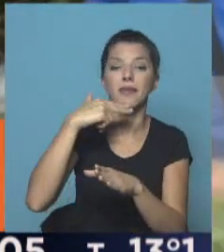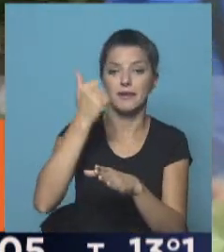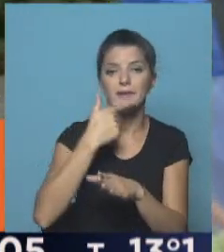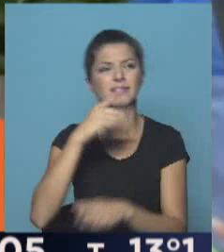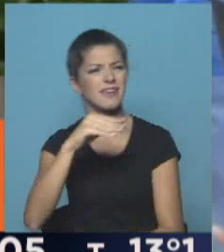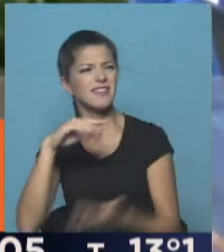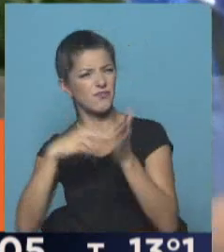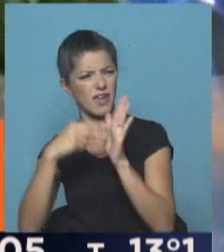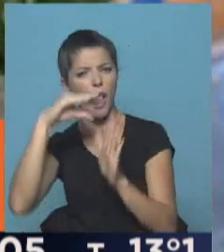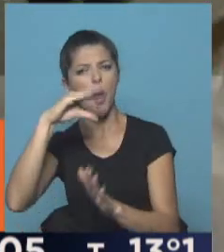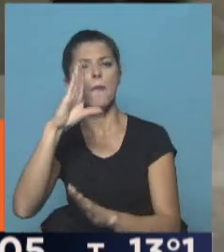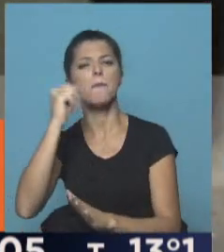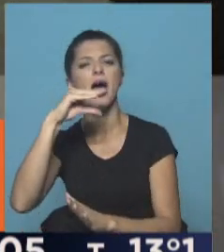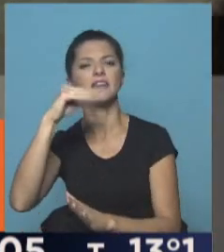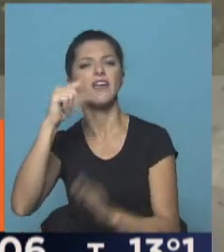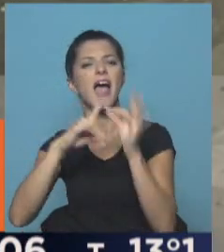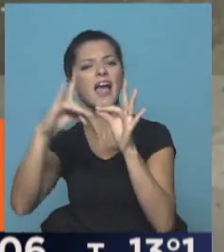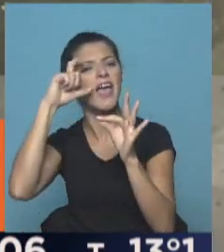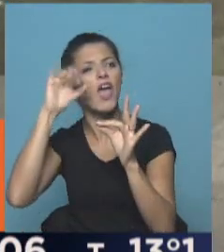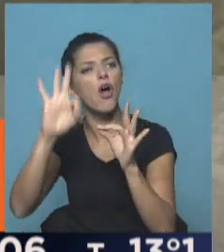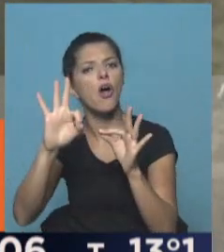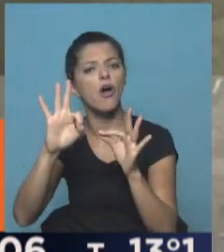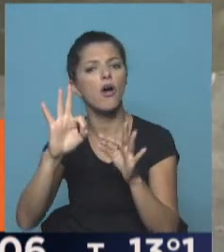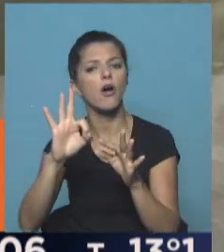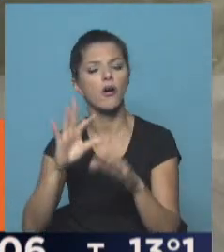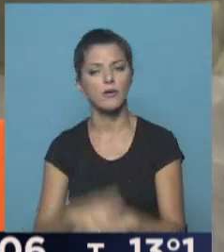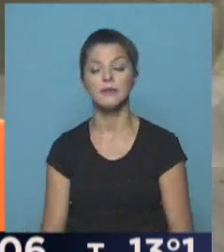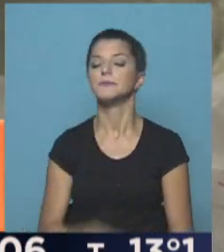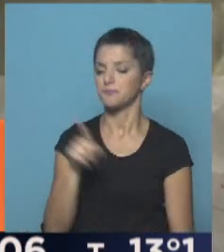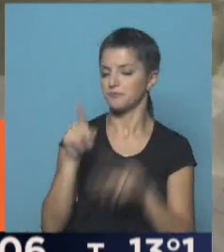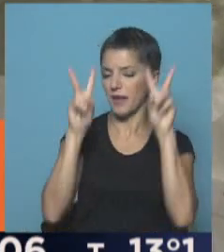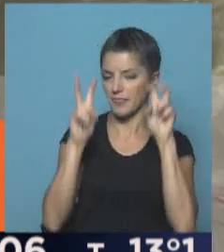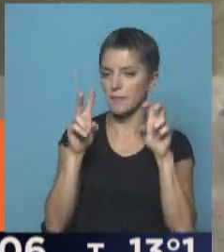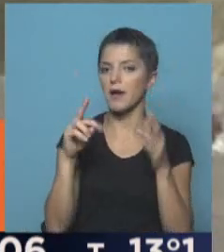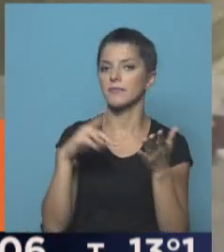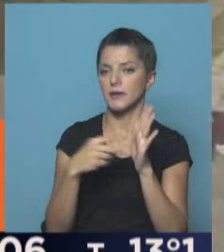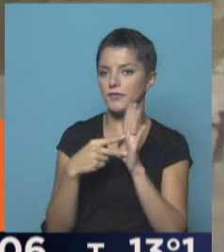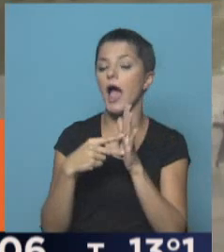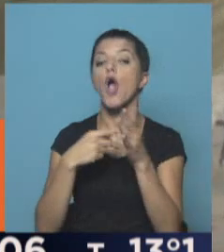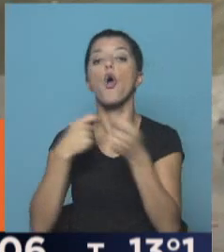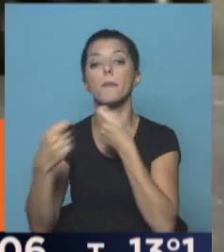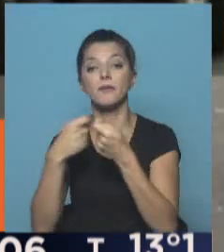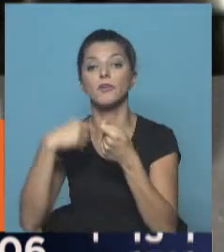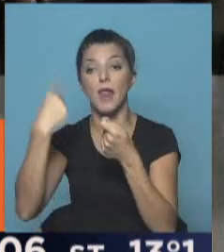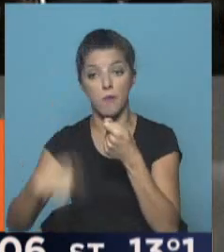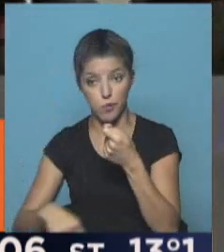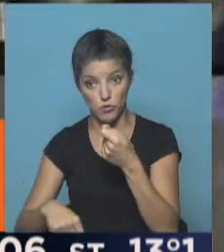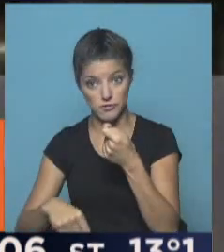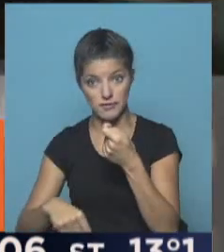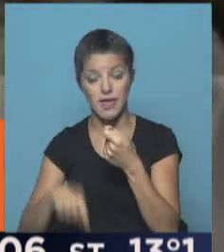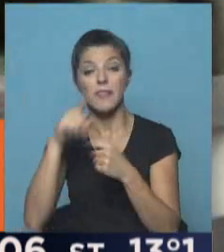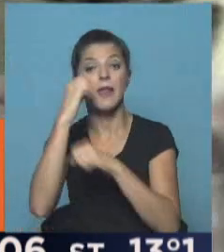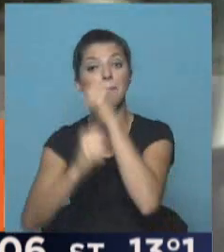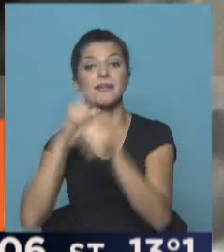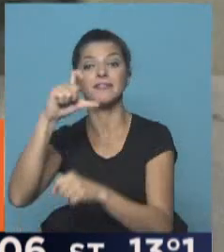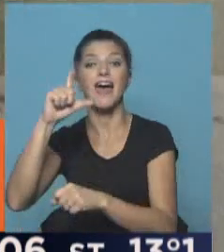bachaqueo? El bachaqueo es el tema del bachaqueo, en este caso está referido a la comercialización de los productos de Sidor,